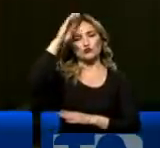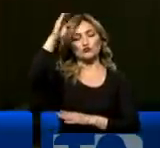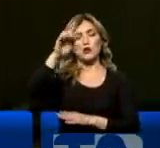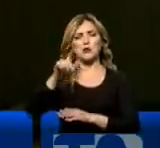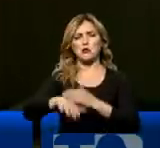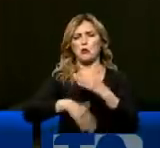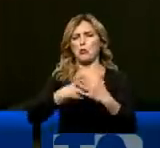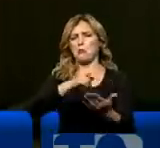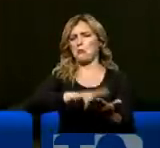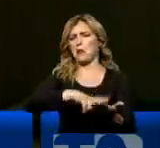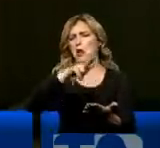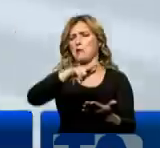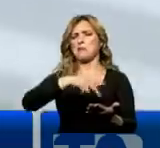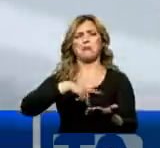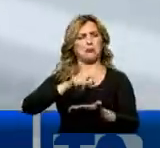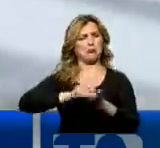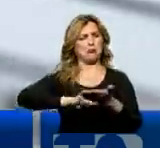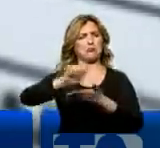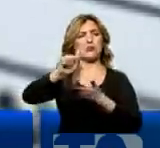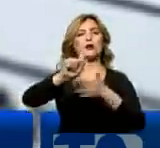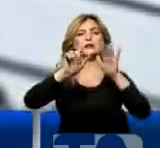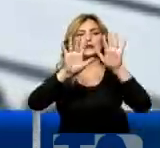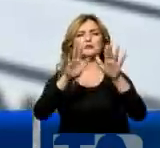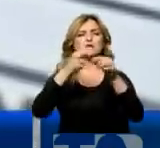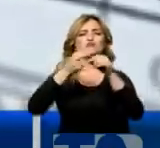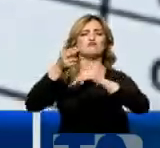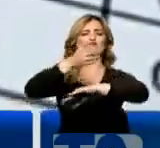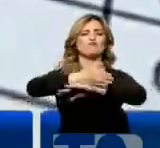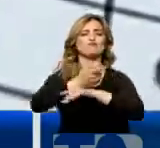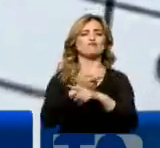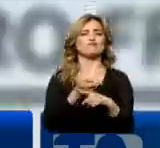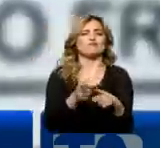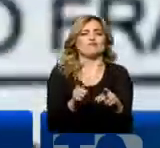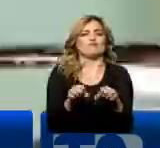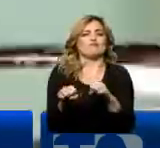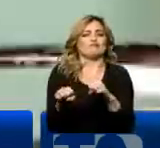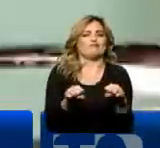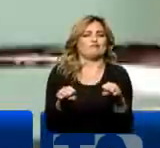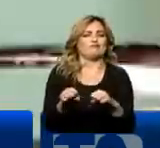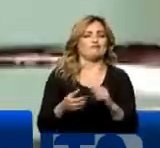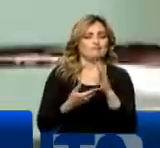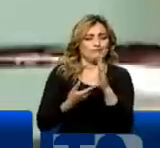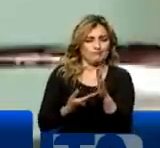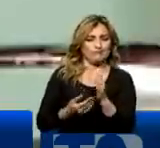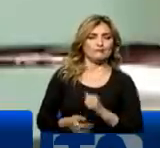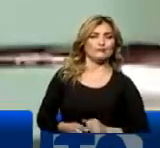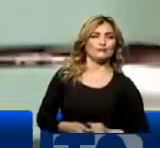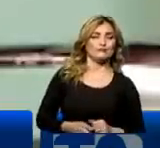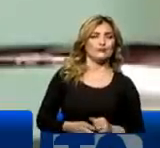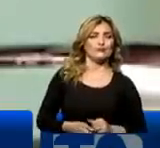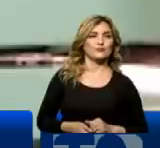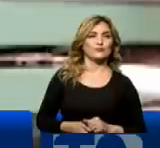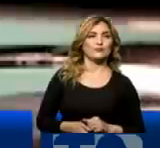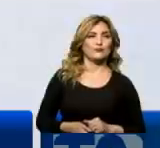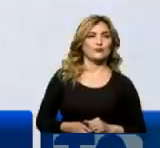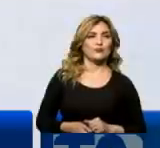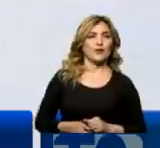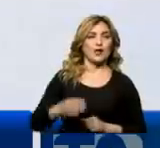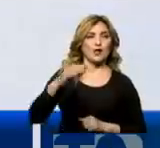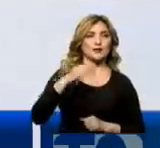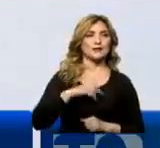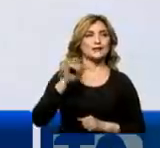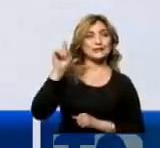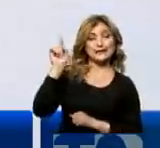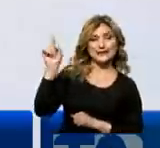la acreditación respectiva. 10 de ellos participaron en distintas diligencias. Por ejemplo, Óscar Cifuentes fue encargado